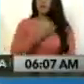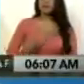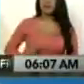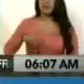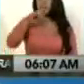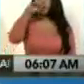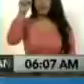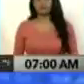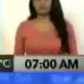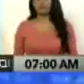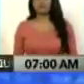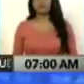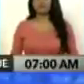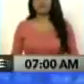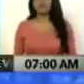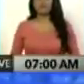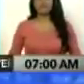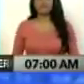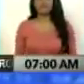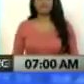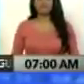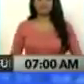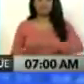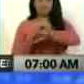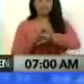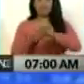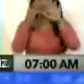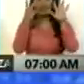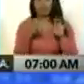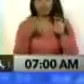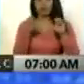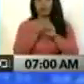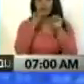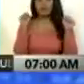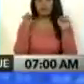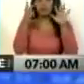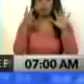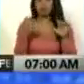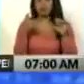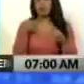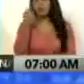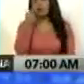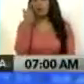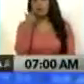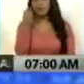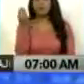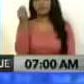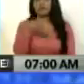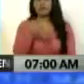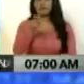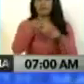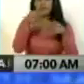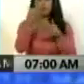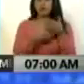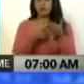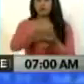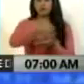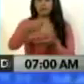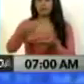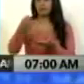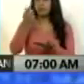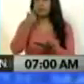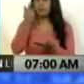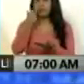la República, Nicolás Maduro Moros. Son las 7 en punto de la mañana. Revisemos más de los diarios de circulación